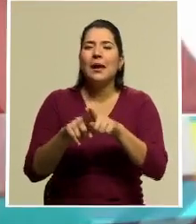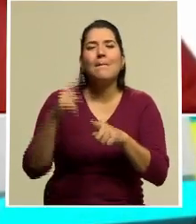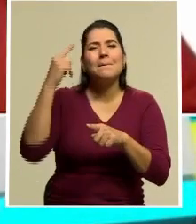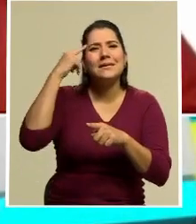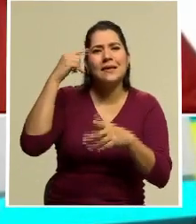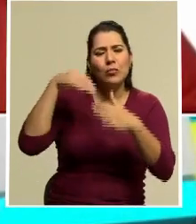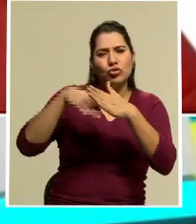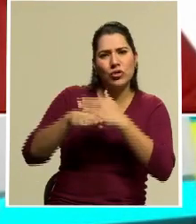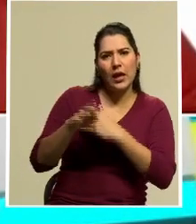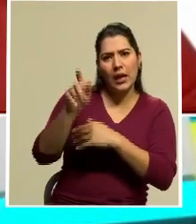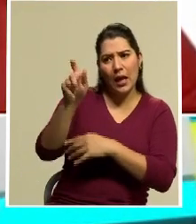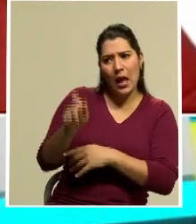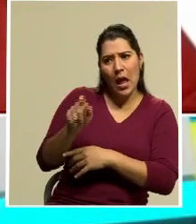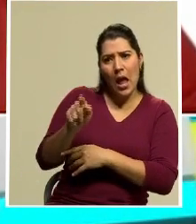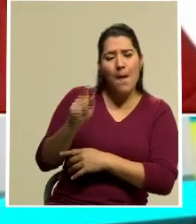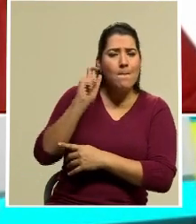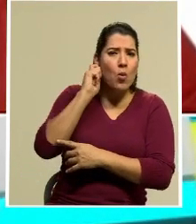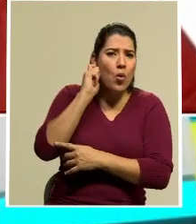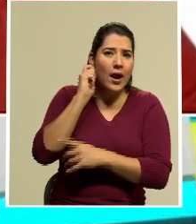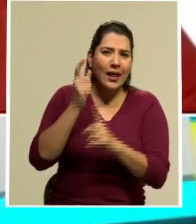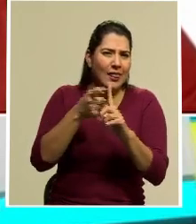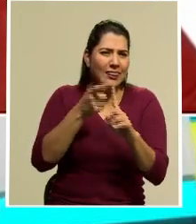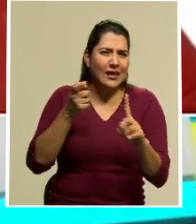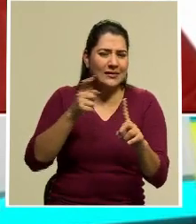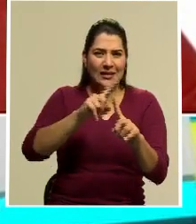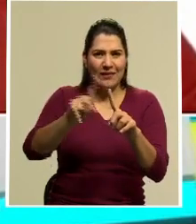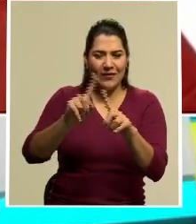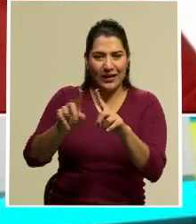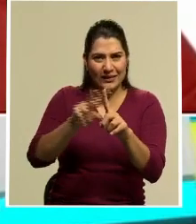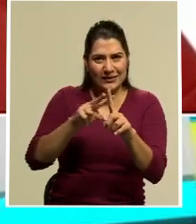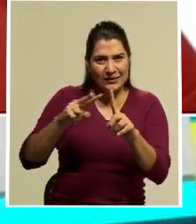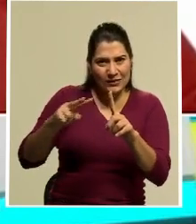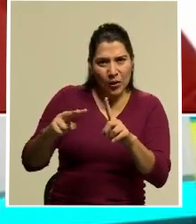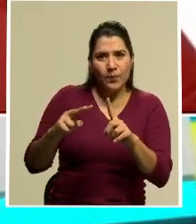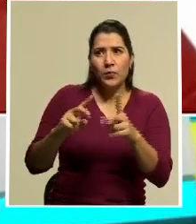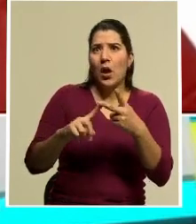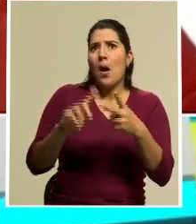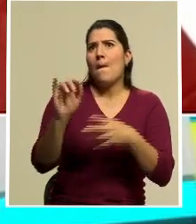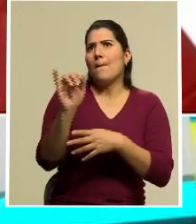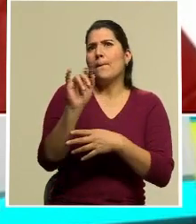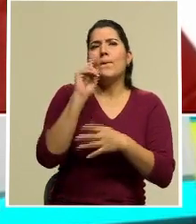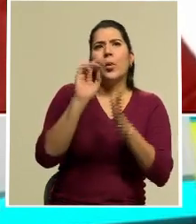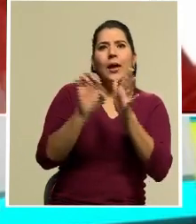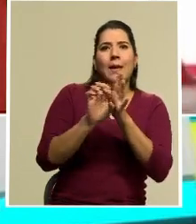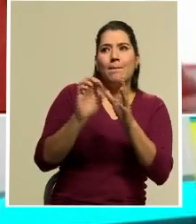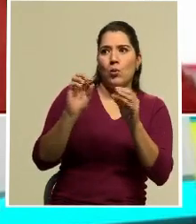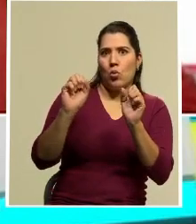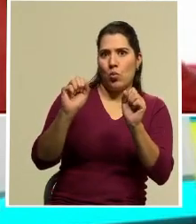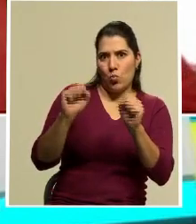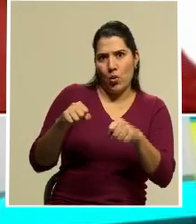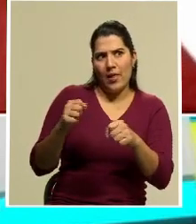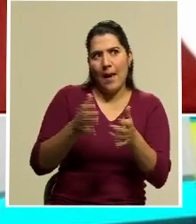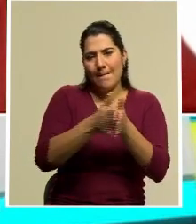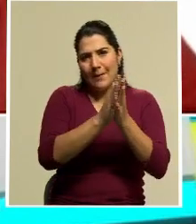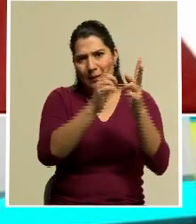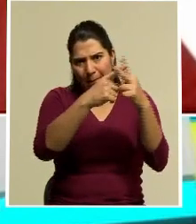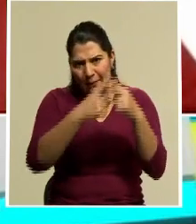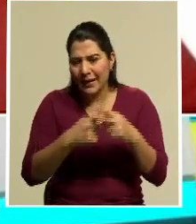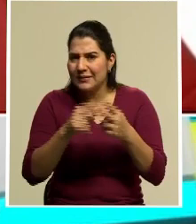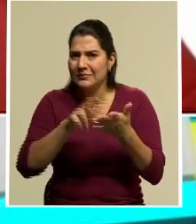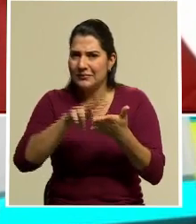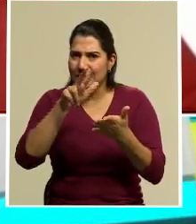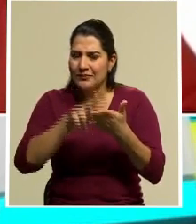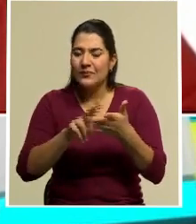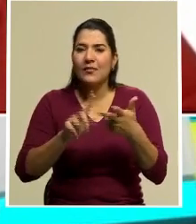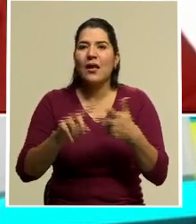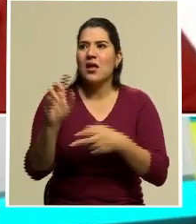campos. Tenemos que tener una mujer como sujeto de crédito, por ejemplo, también. La queremos encadenando